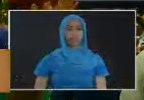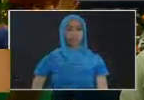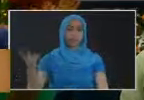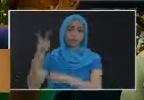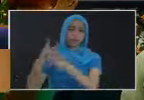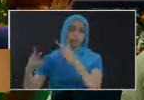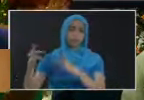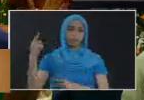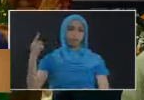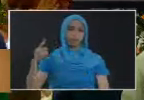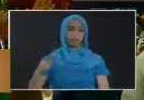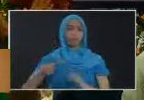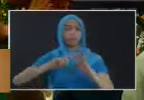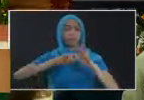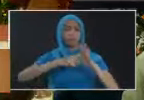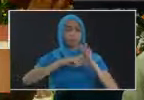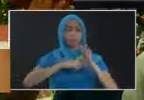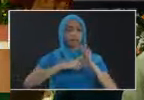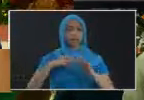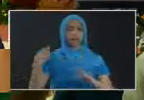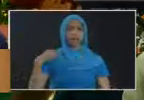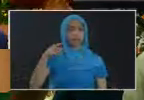Viene un reinicio para tu vida.